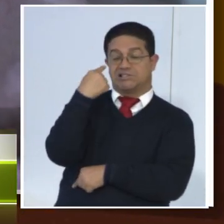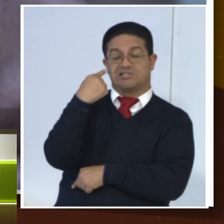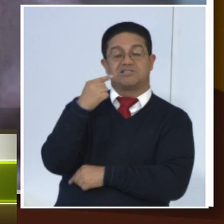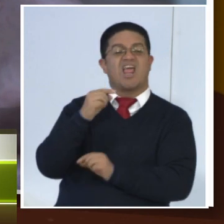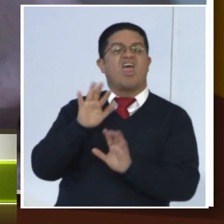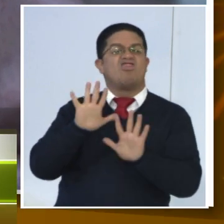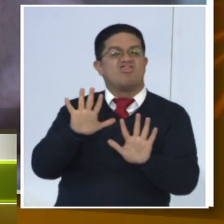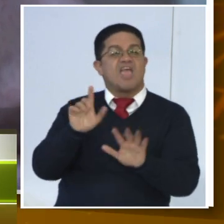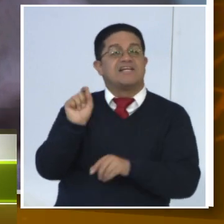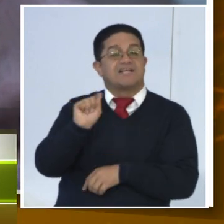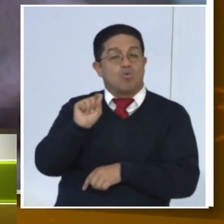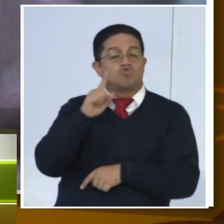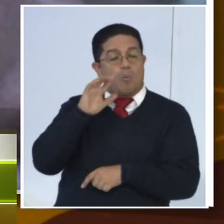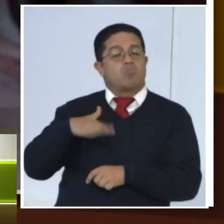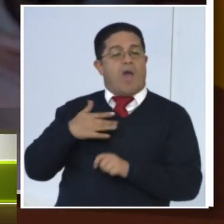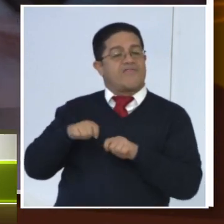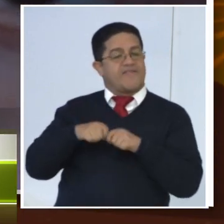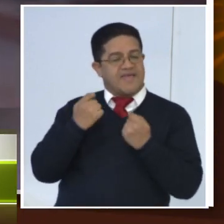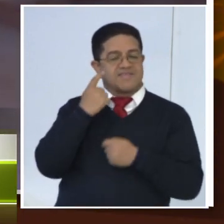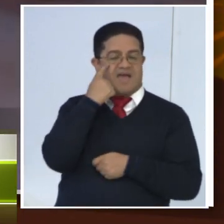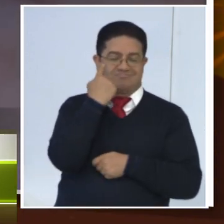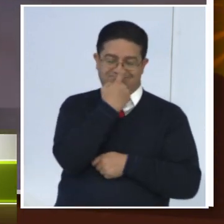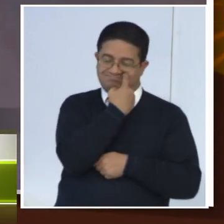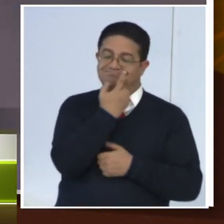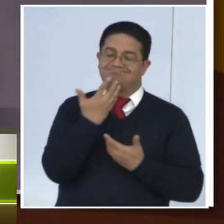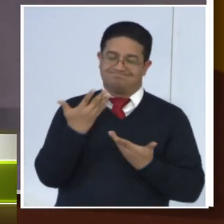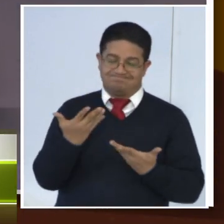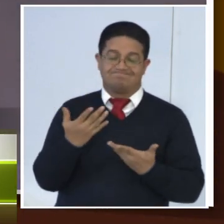puede producir lesiones maculares, puede producir daño.